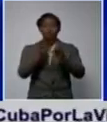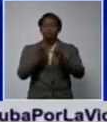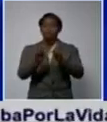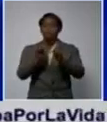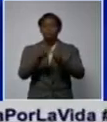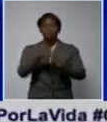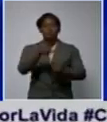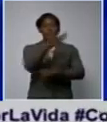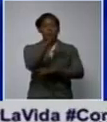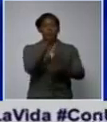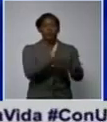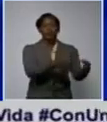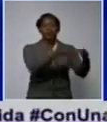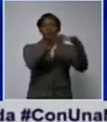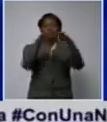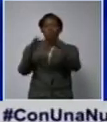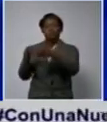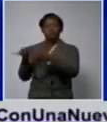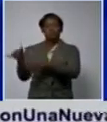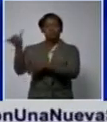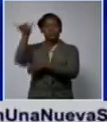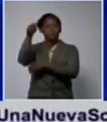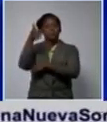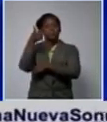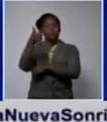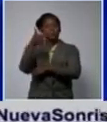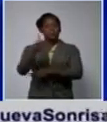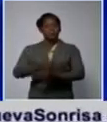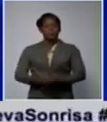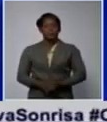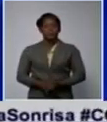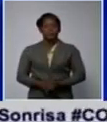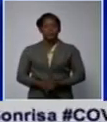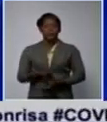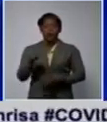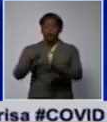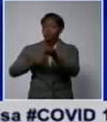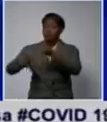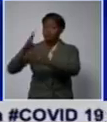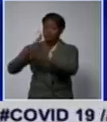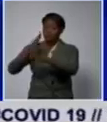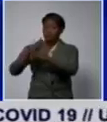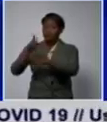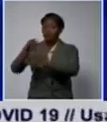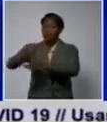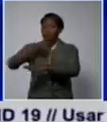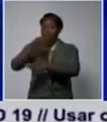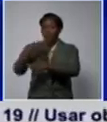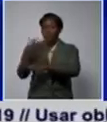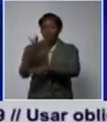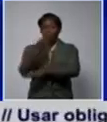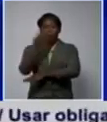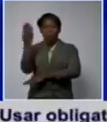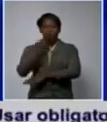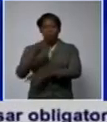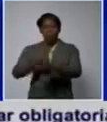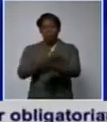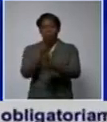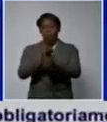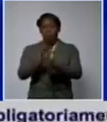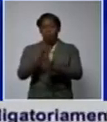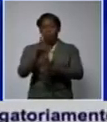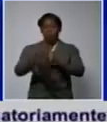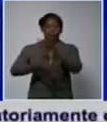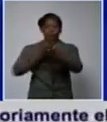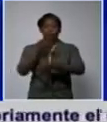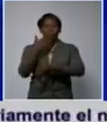de Santiago hoy comenzamos hablando a propósito de Abdala, pero seguimos también porque usted incluso hacía referencia a cómo